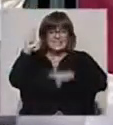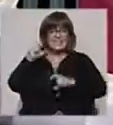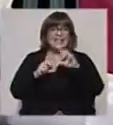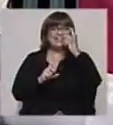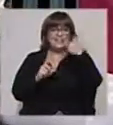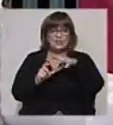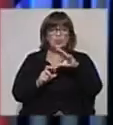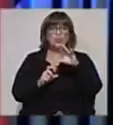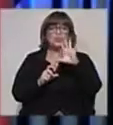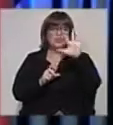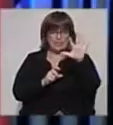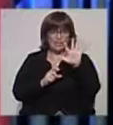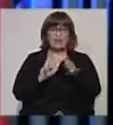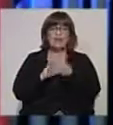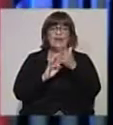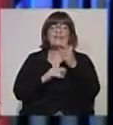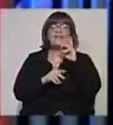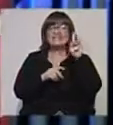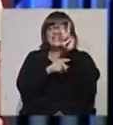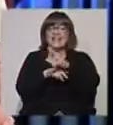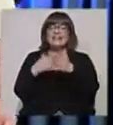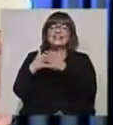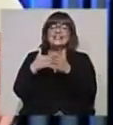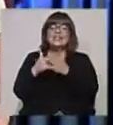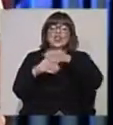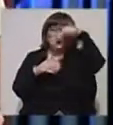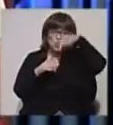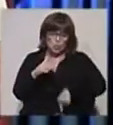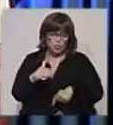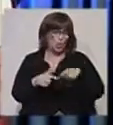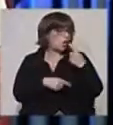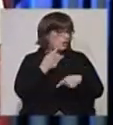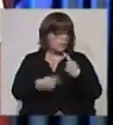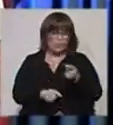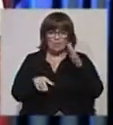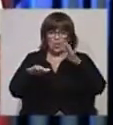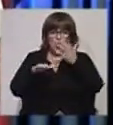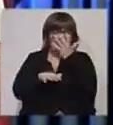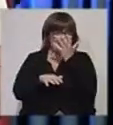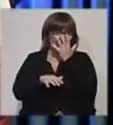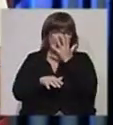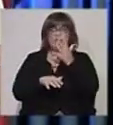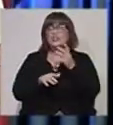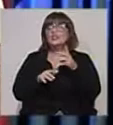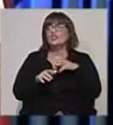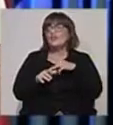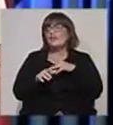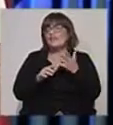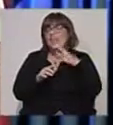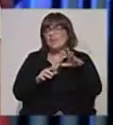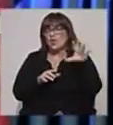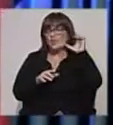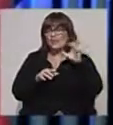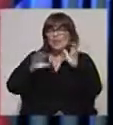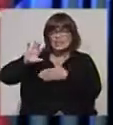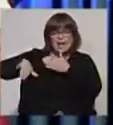Majo? Sí. Vamos a ir a la casa del vecino al sur. Seguimos en carnaval. Todavía, resuena en Isla de Flores el repiqueteo de